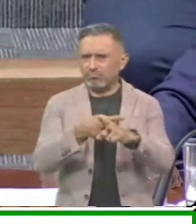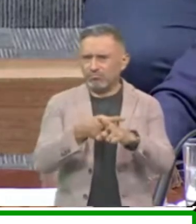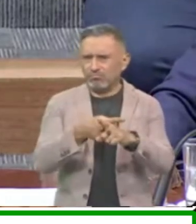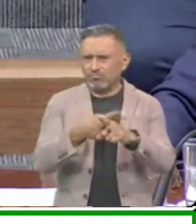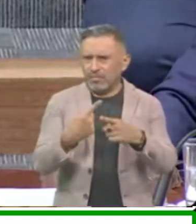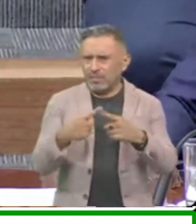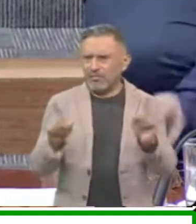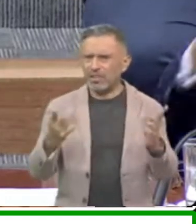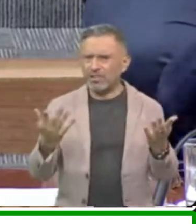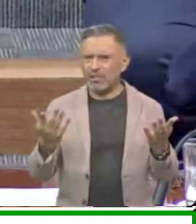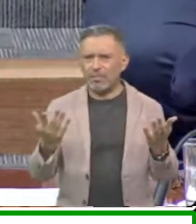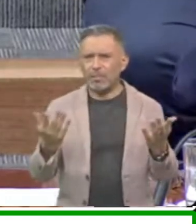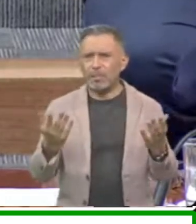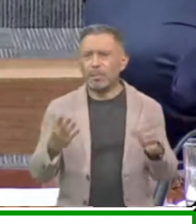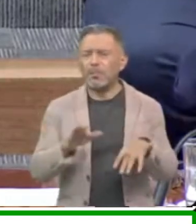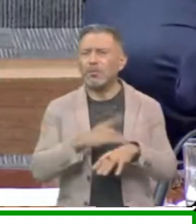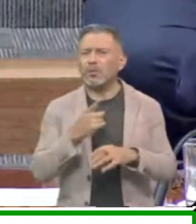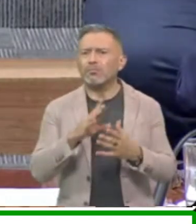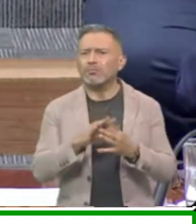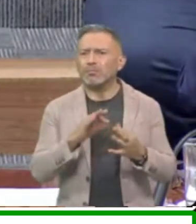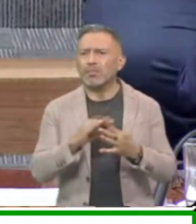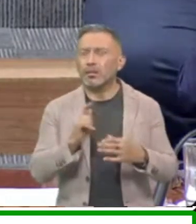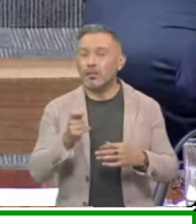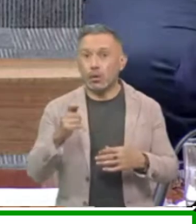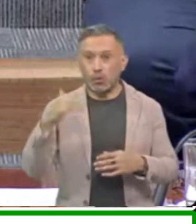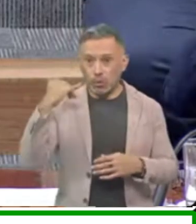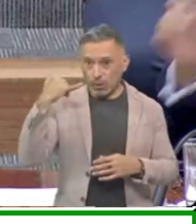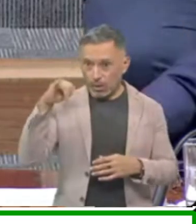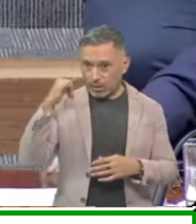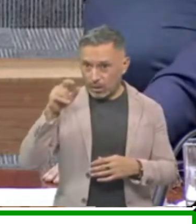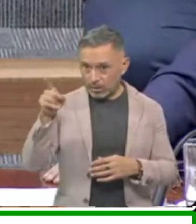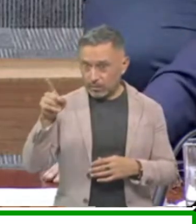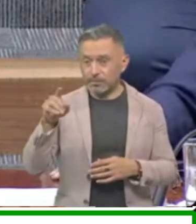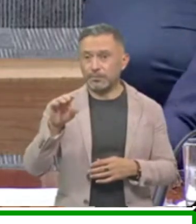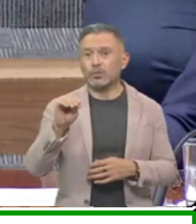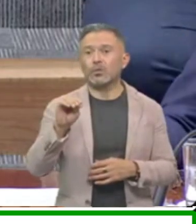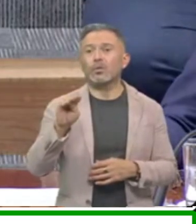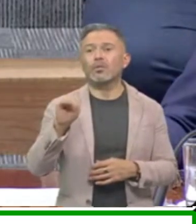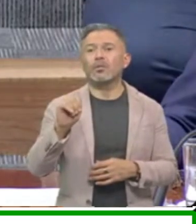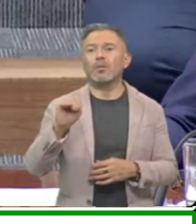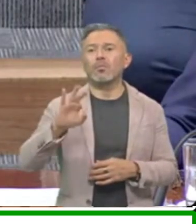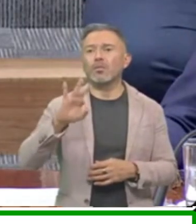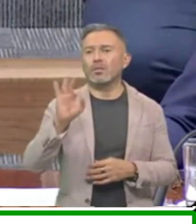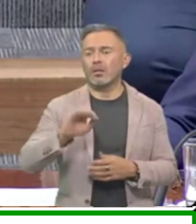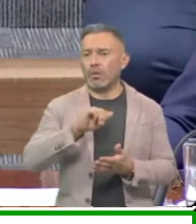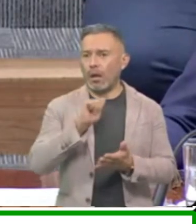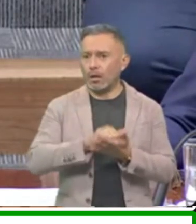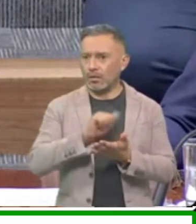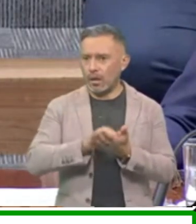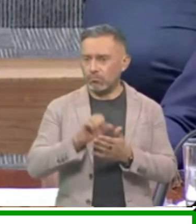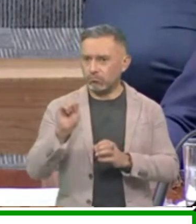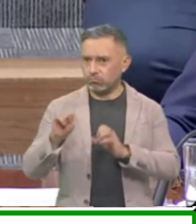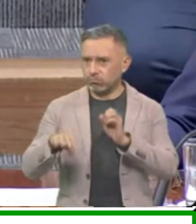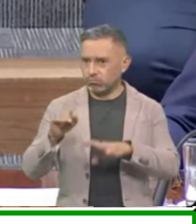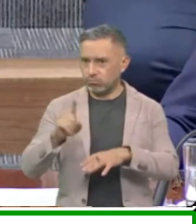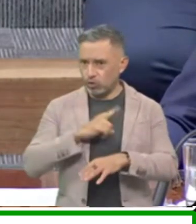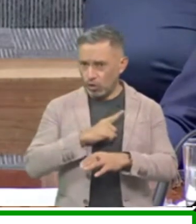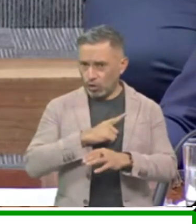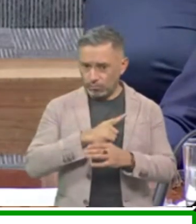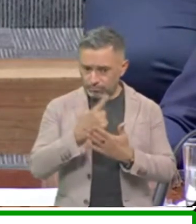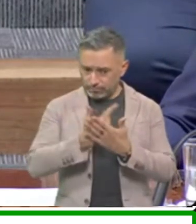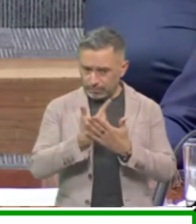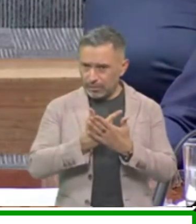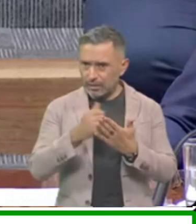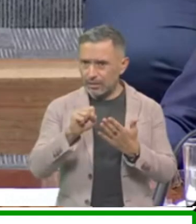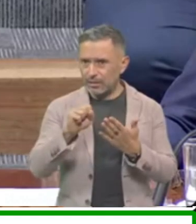vez explicarse? Porque recibió Yucatán el 99% de las actas, pero solo contabilizó el